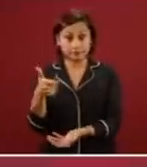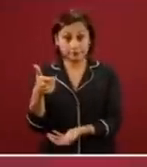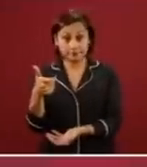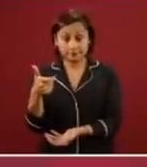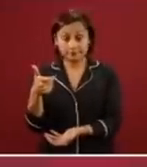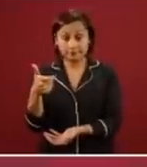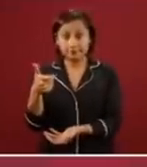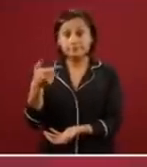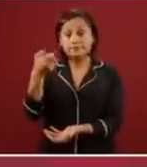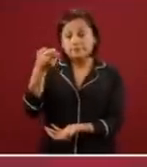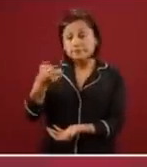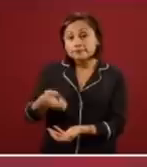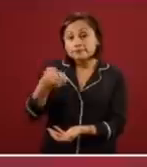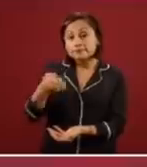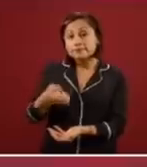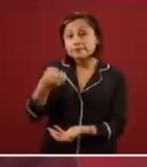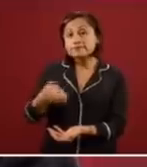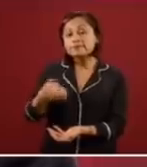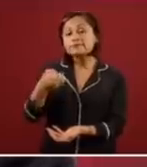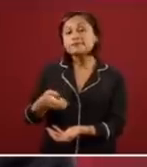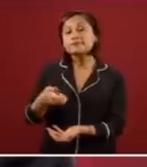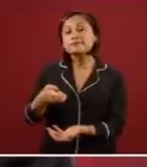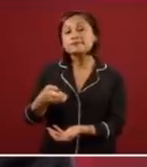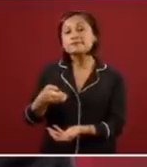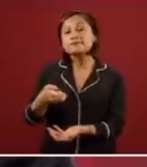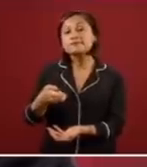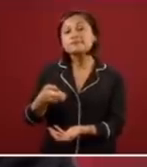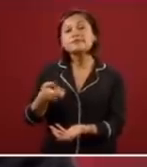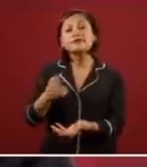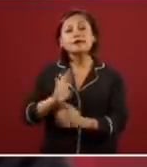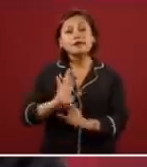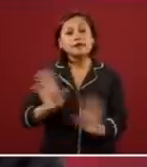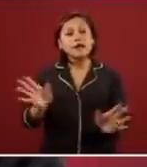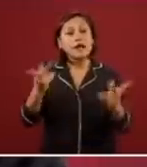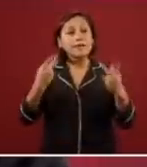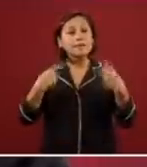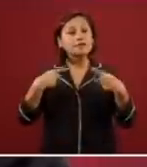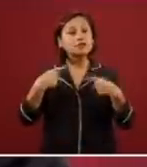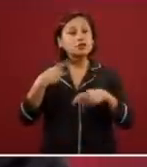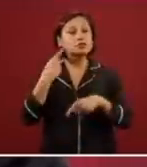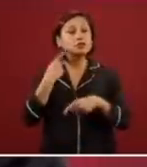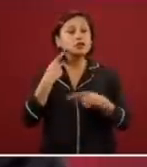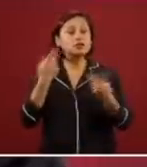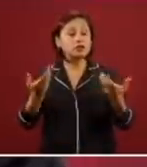no se quedan en manos de políticos corruptos.